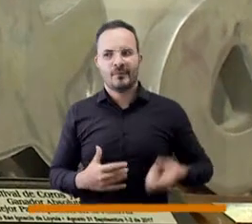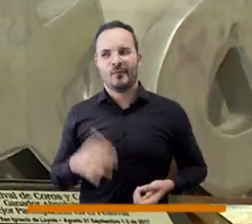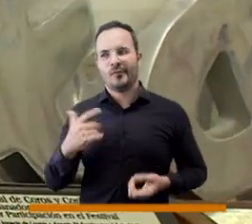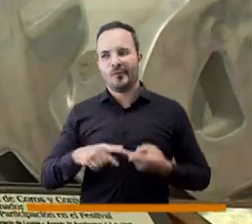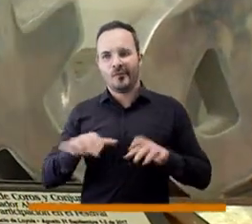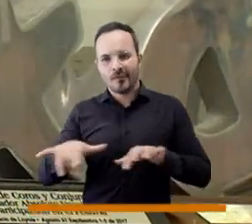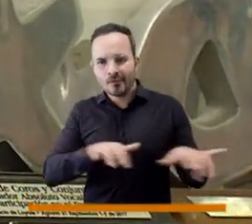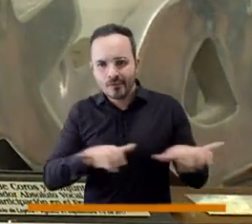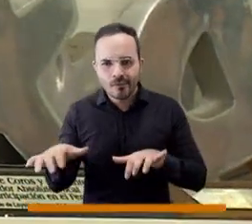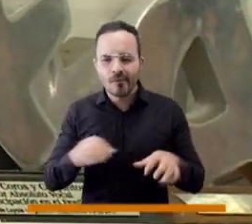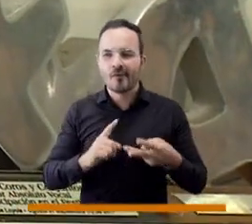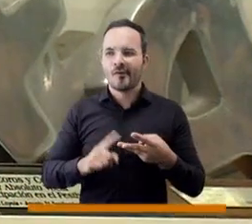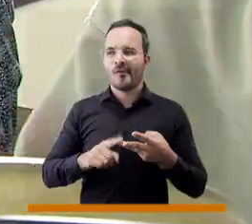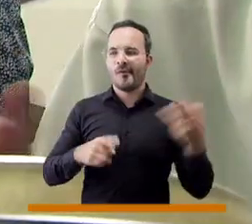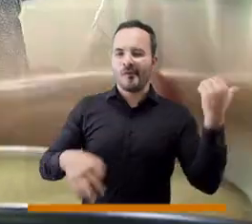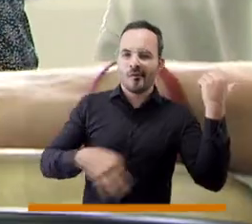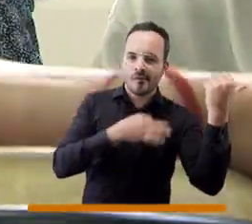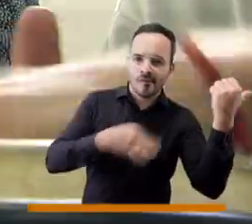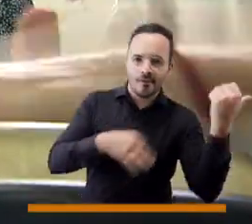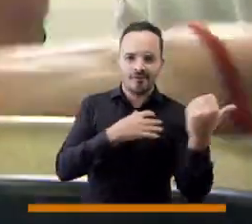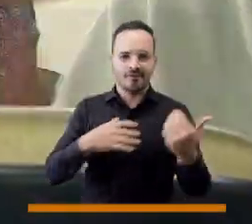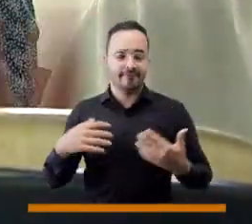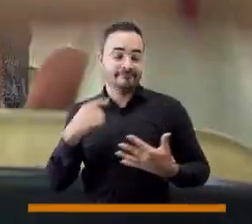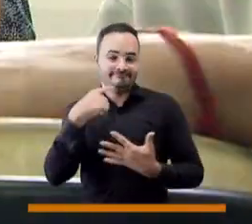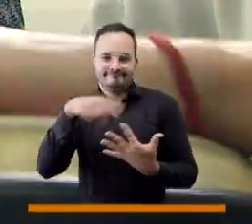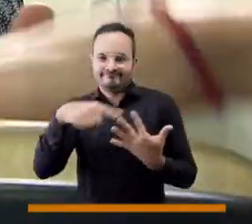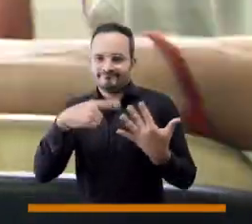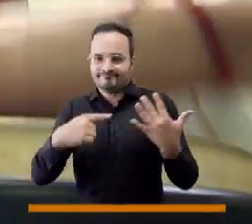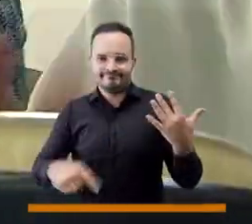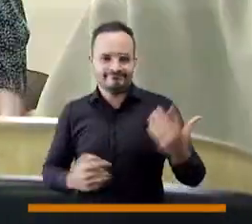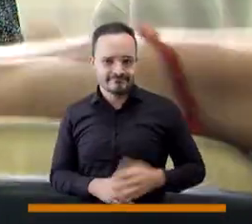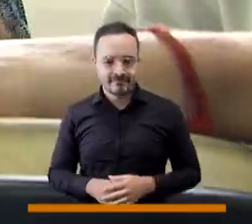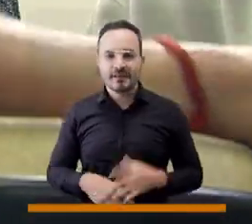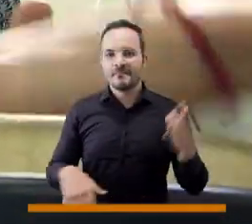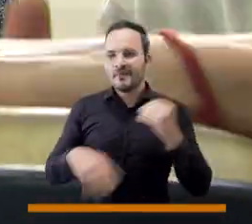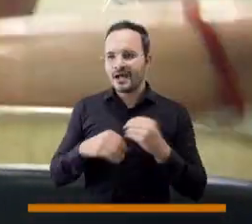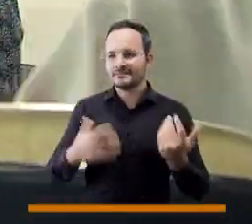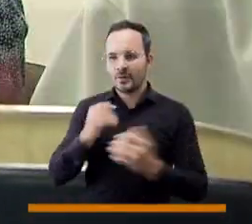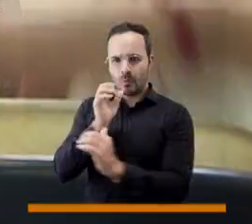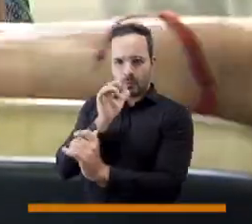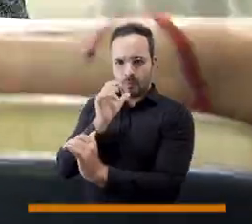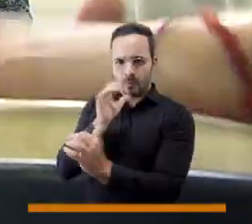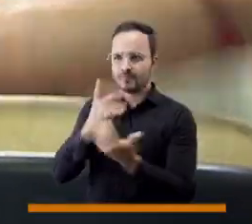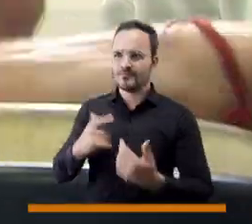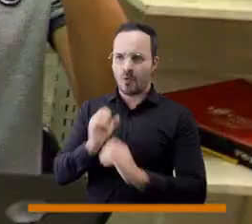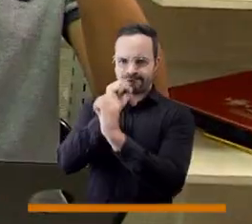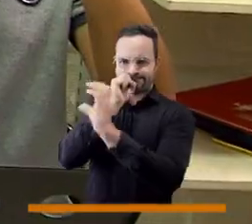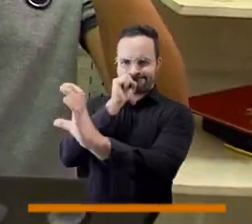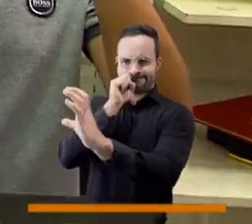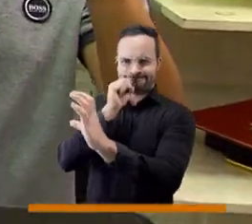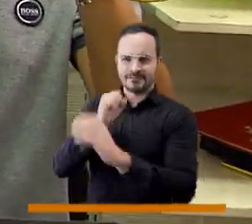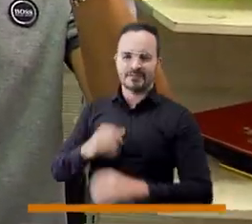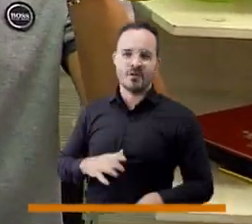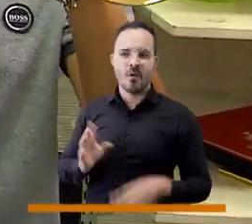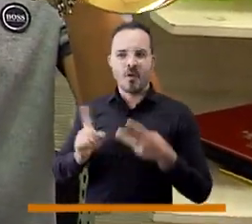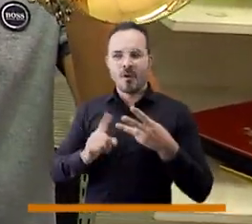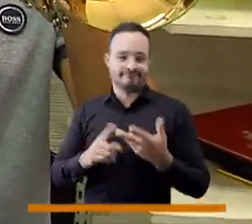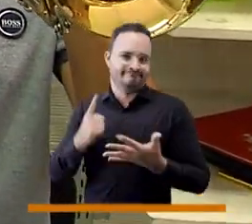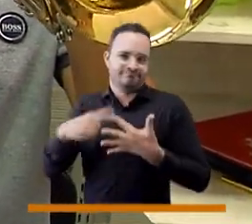guitarra, tocan piano, tocan percusión. Infinidad de instrumentos, más los instrumentos de viento, saxofón,